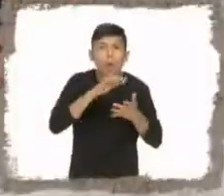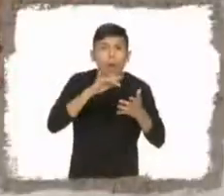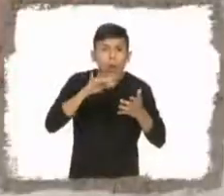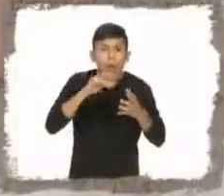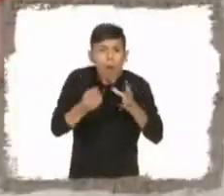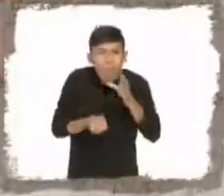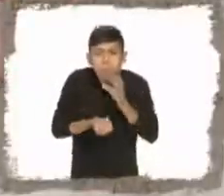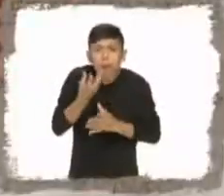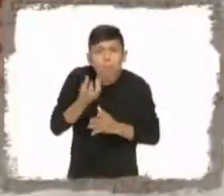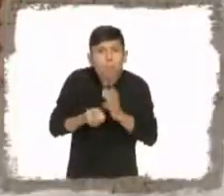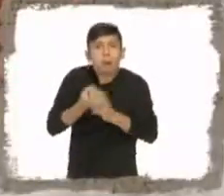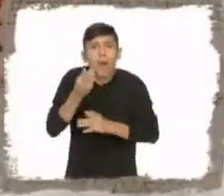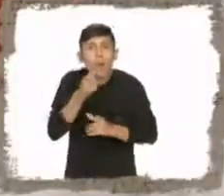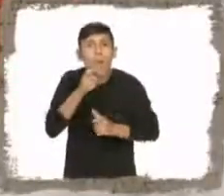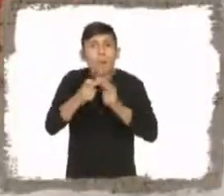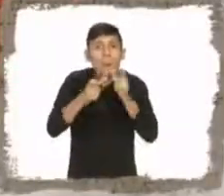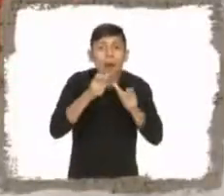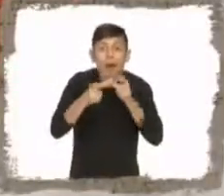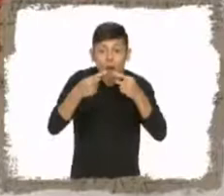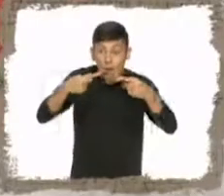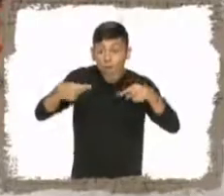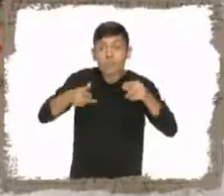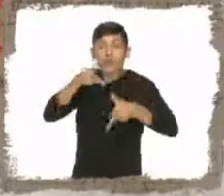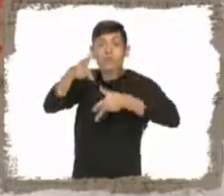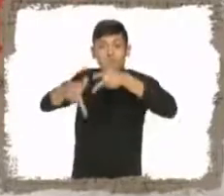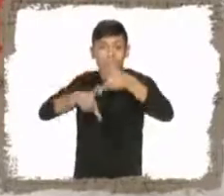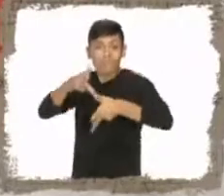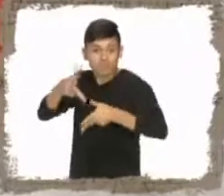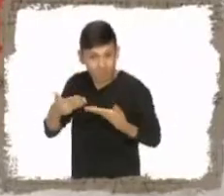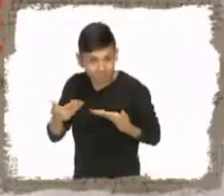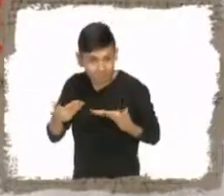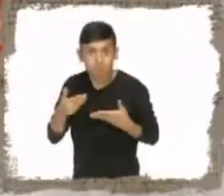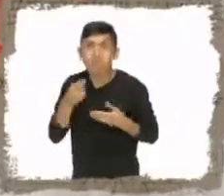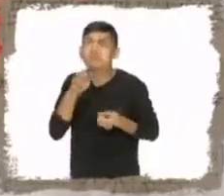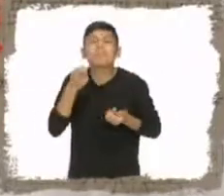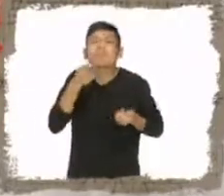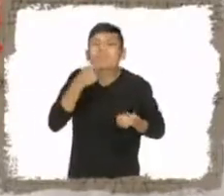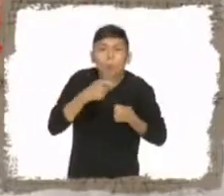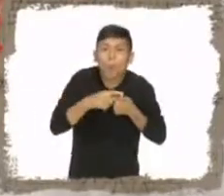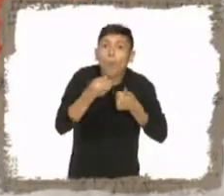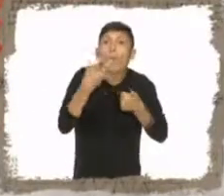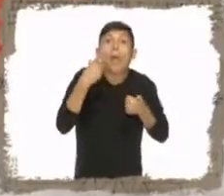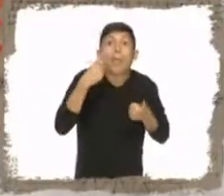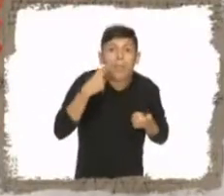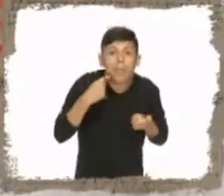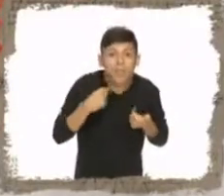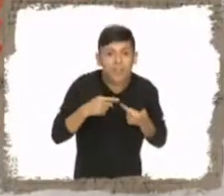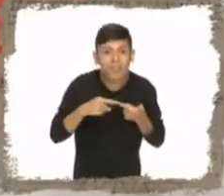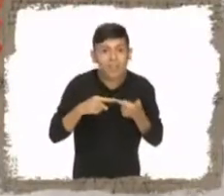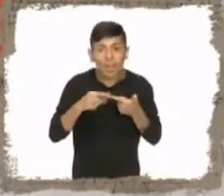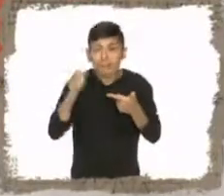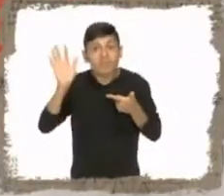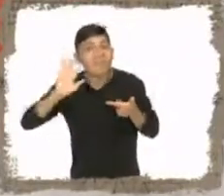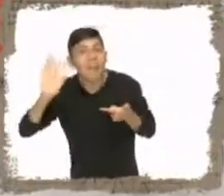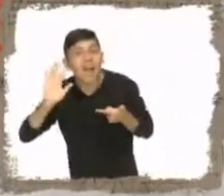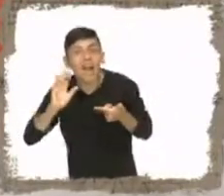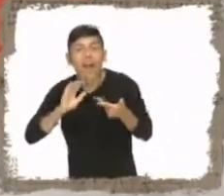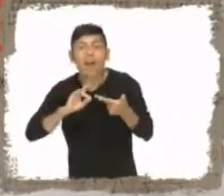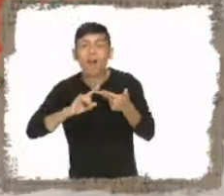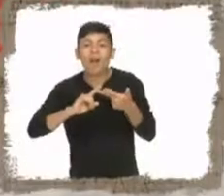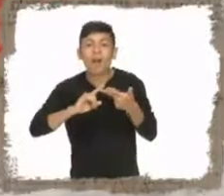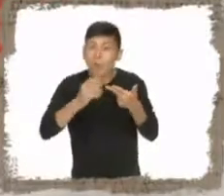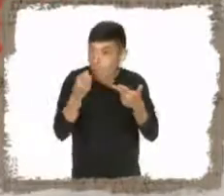Con letras podemos formar palabras para decir muchas cosas. Podemos decir buen día, podemos decir